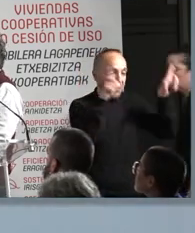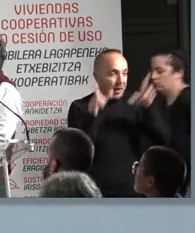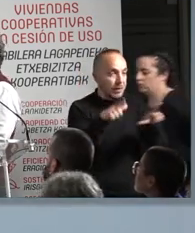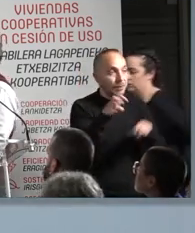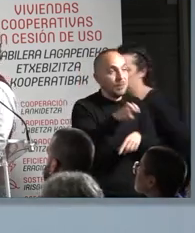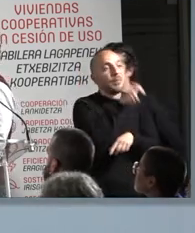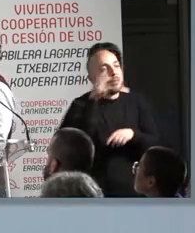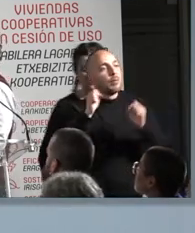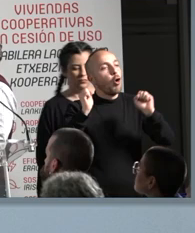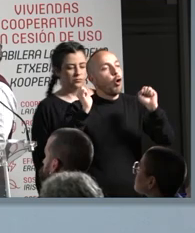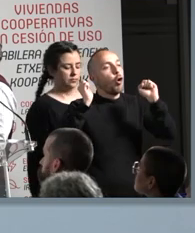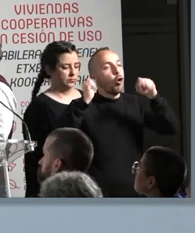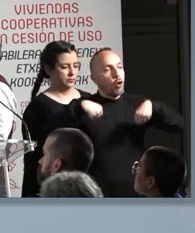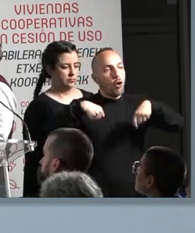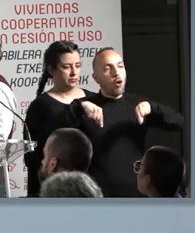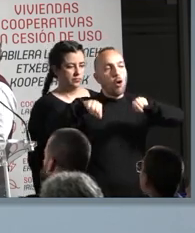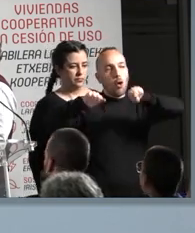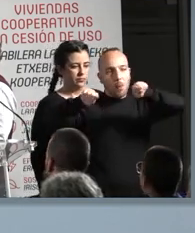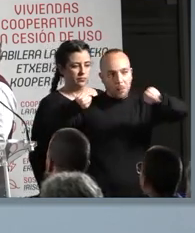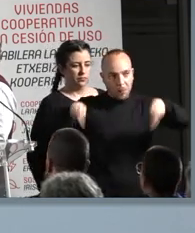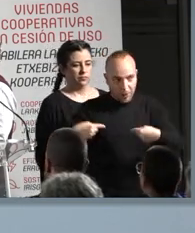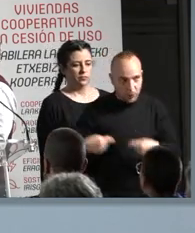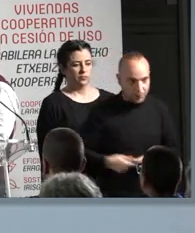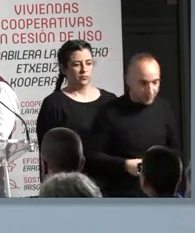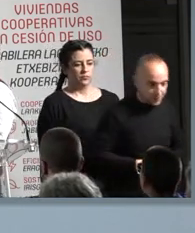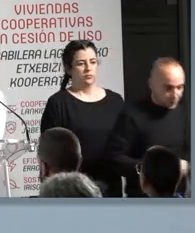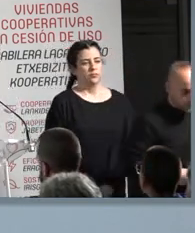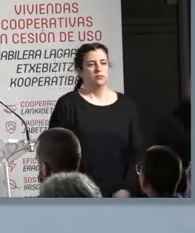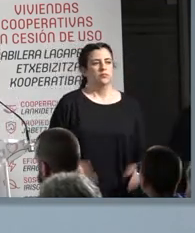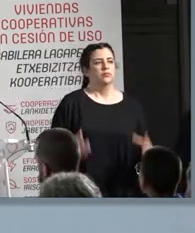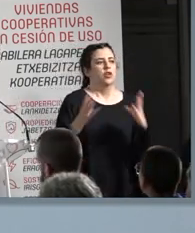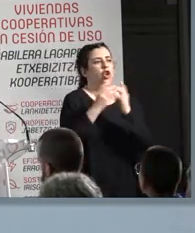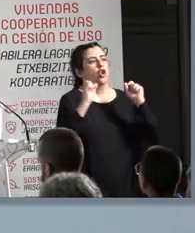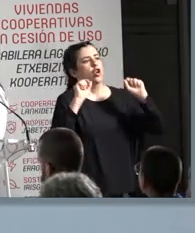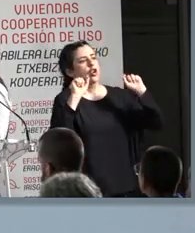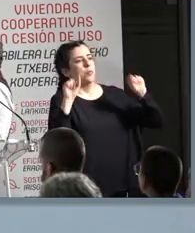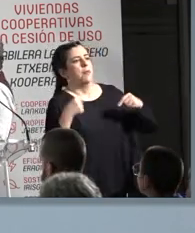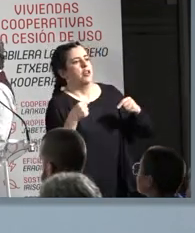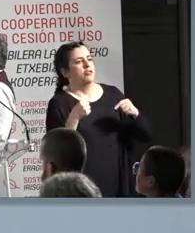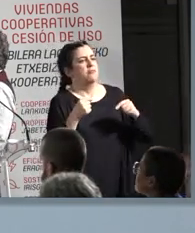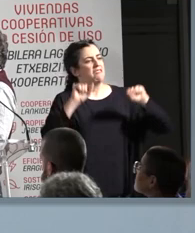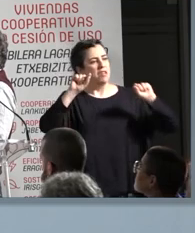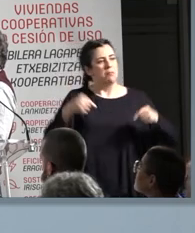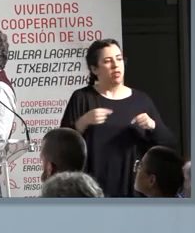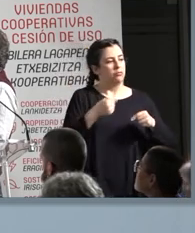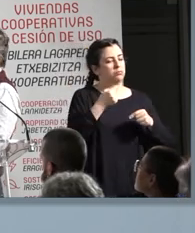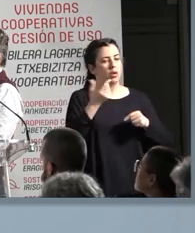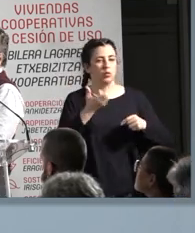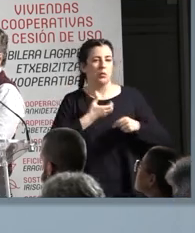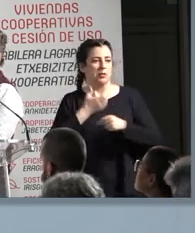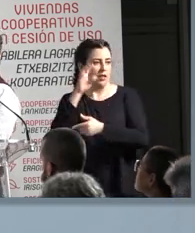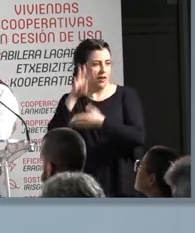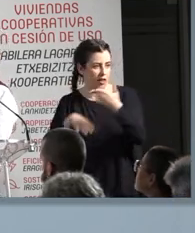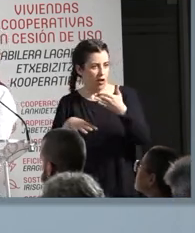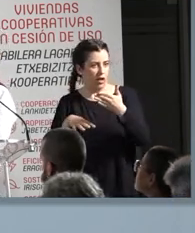saltamos al convenio sin ánimo de lucro, que este es un convenio que se firma entre el Ayuntamiento de Barcelona, la GHS,